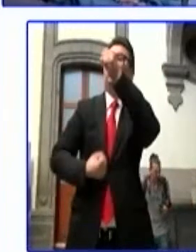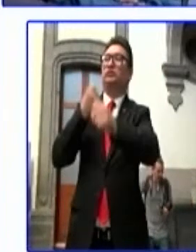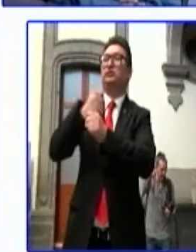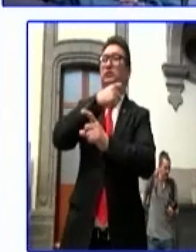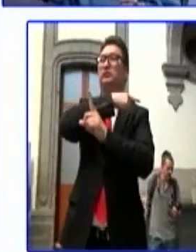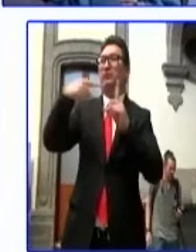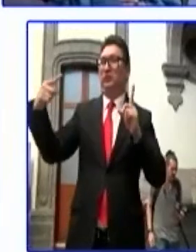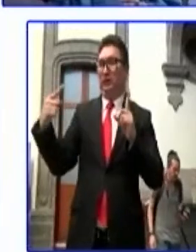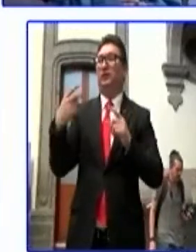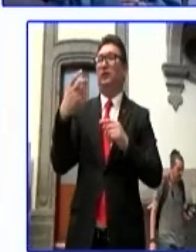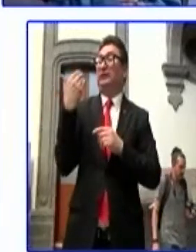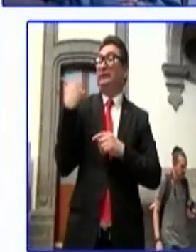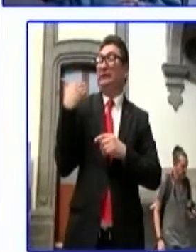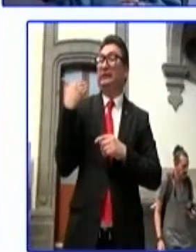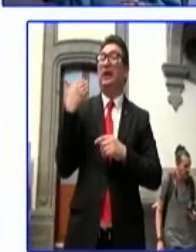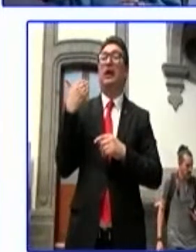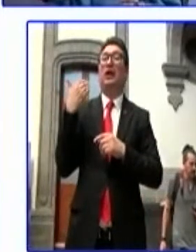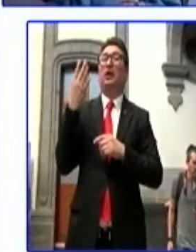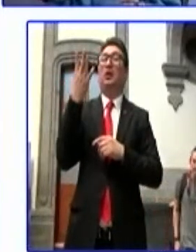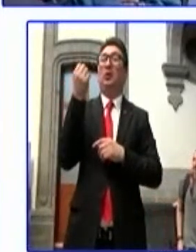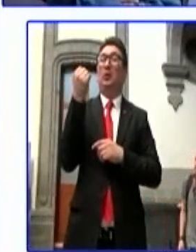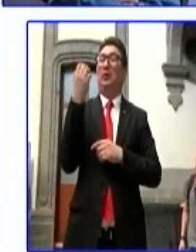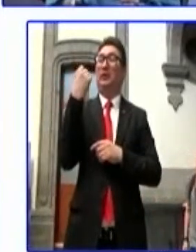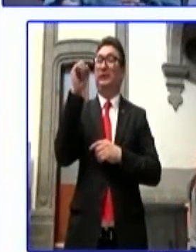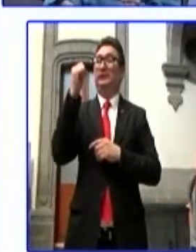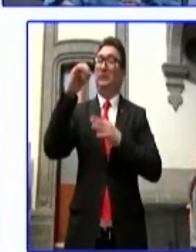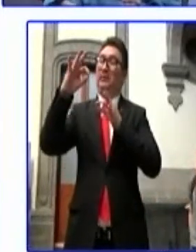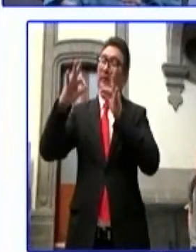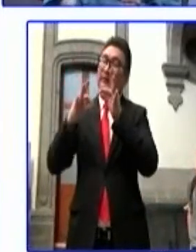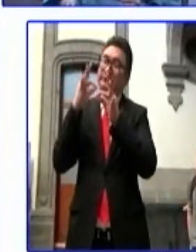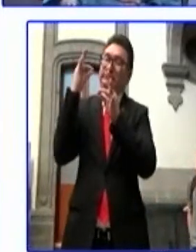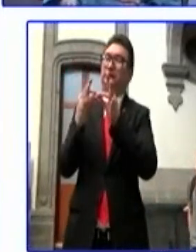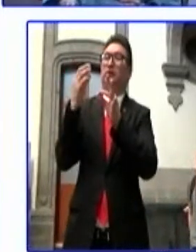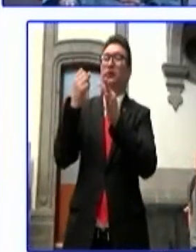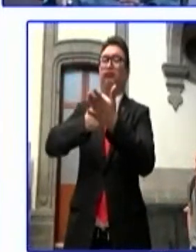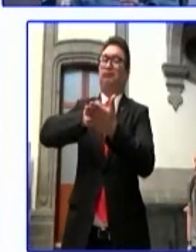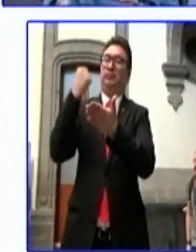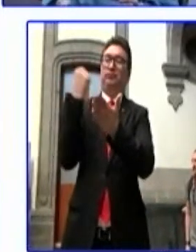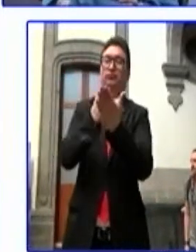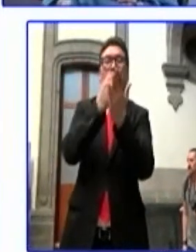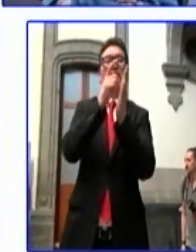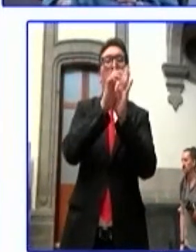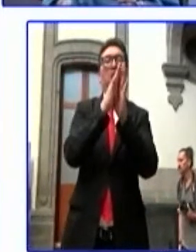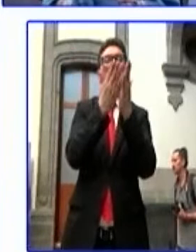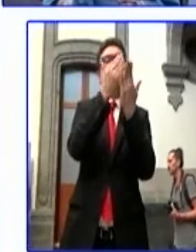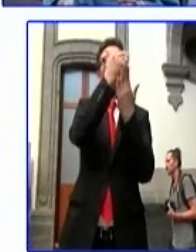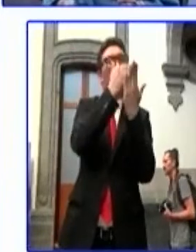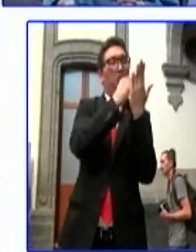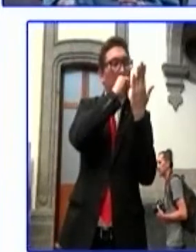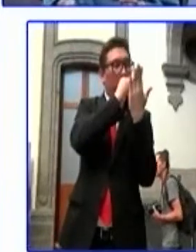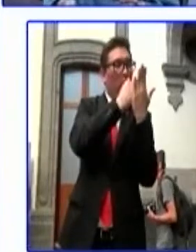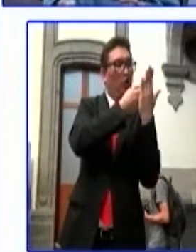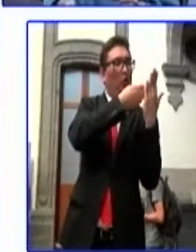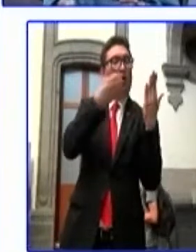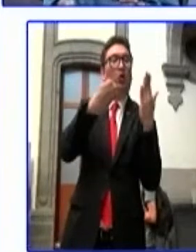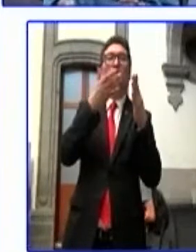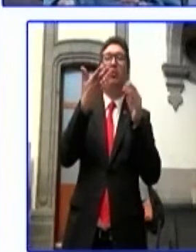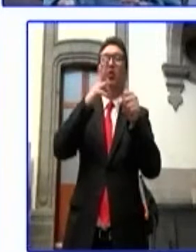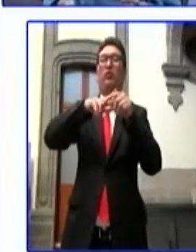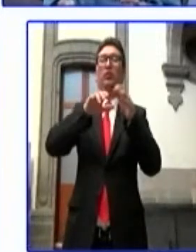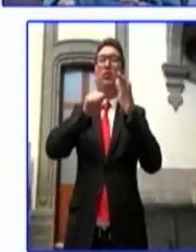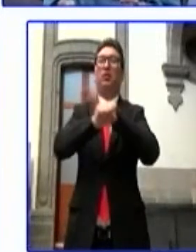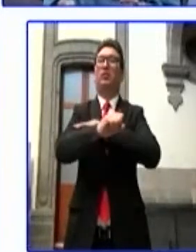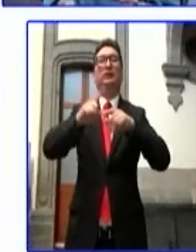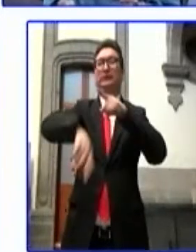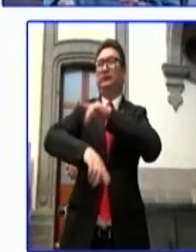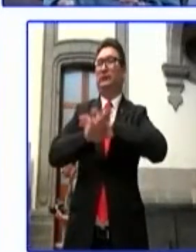culminó apenas el pasado 9 de septiembre en que se aprobaron las guías de desinstitucionalización. Por cierto, este año